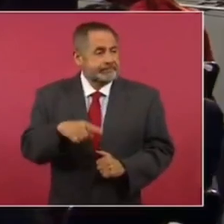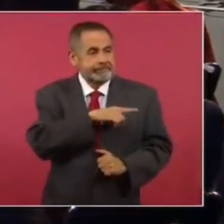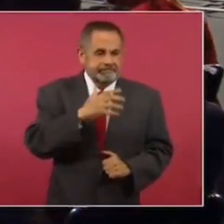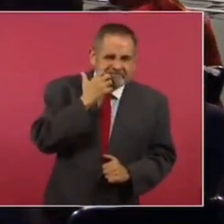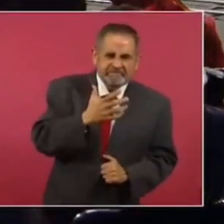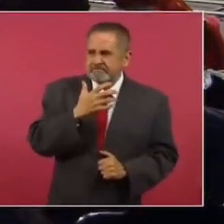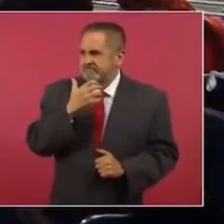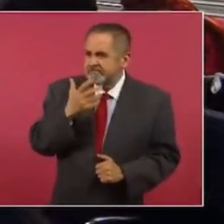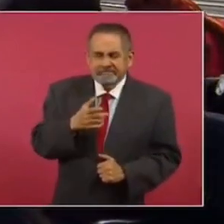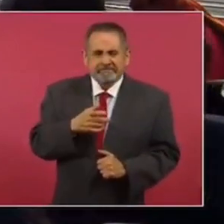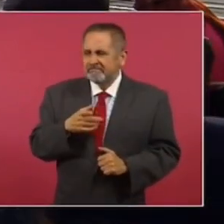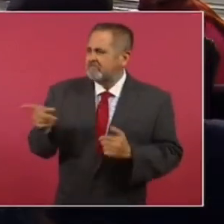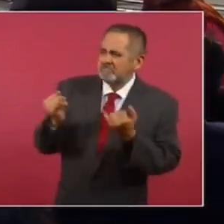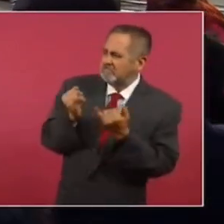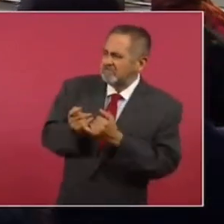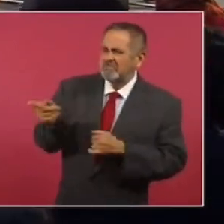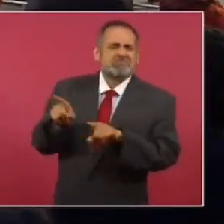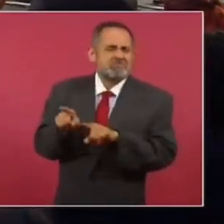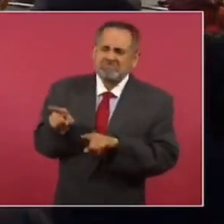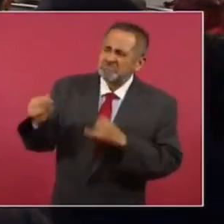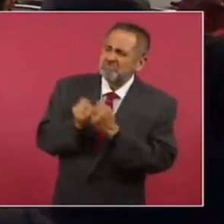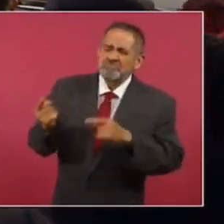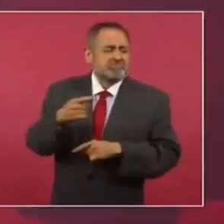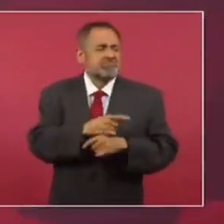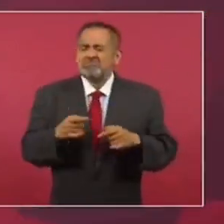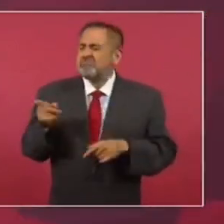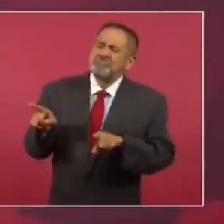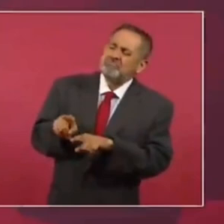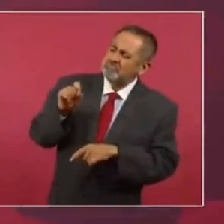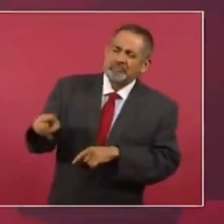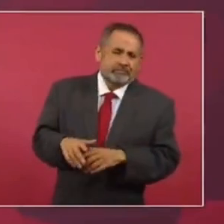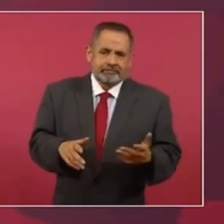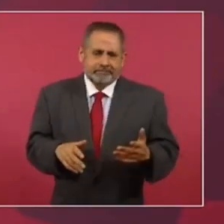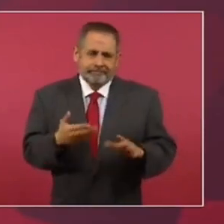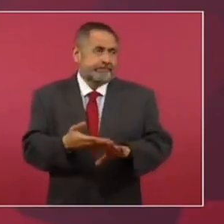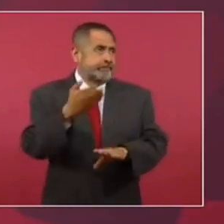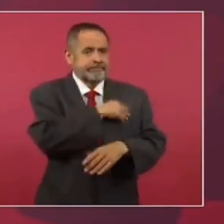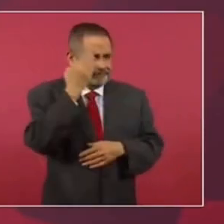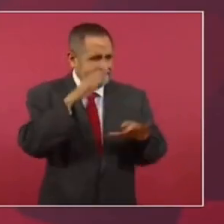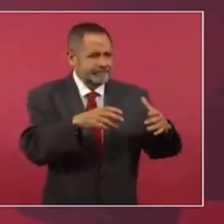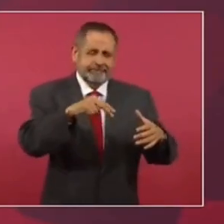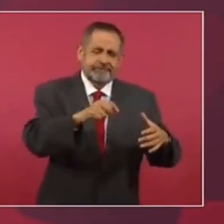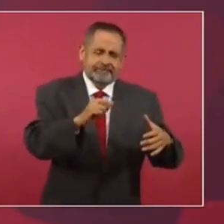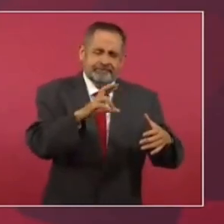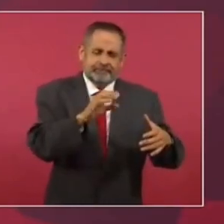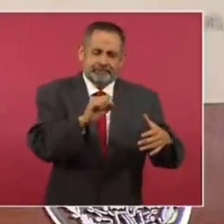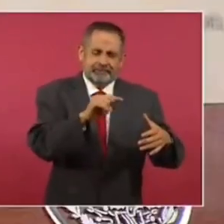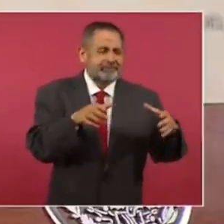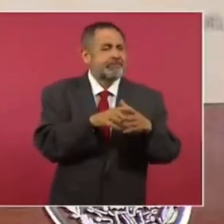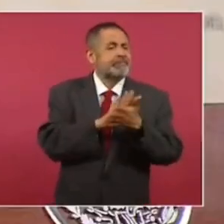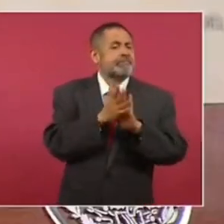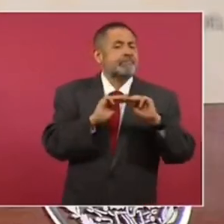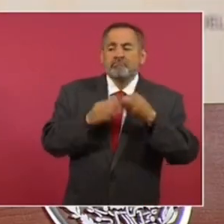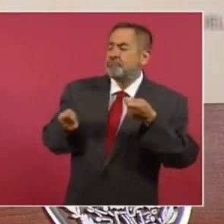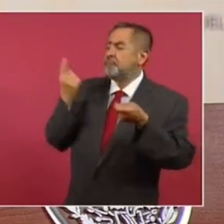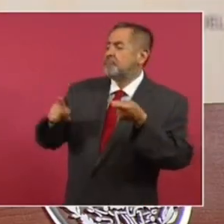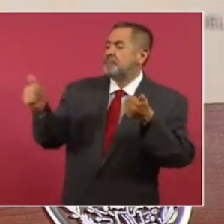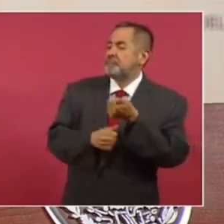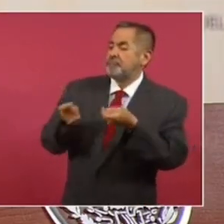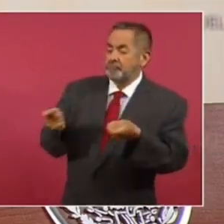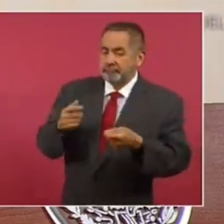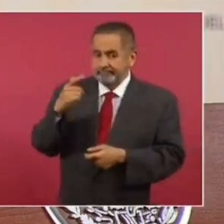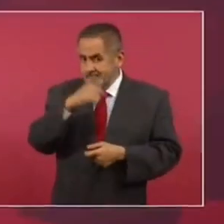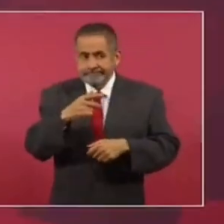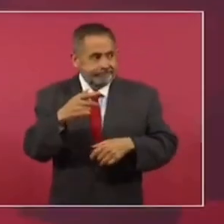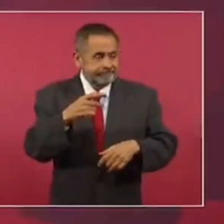queriendo compararnos con esos tiempos del narcoestado y del terror